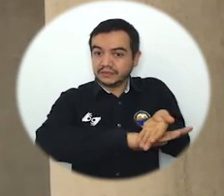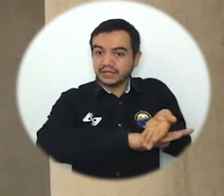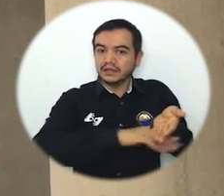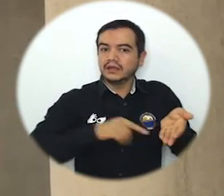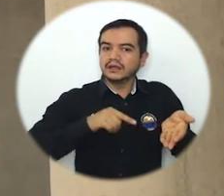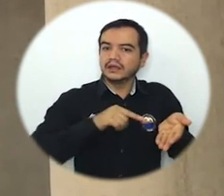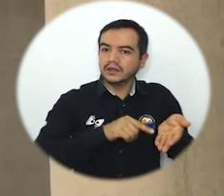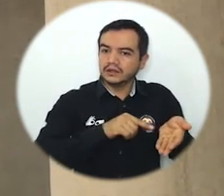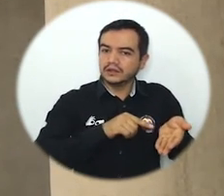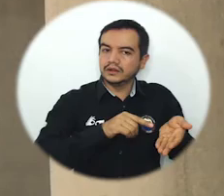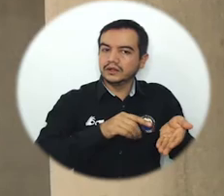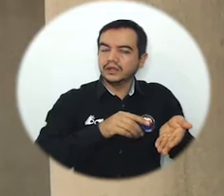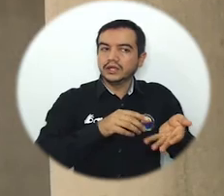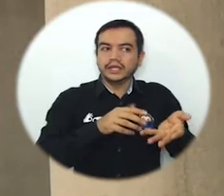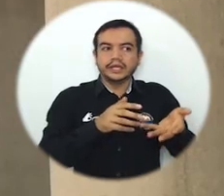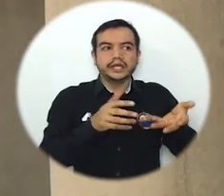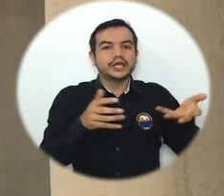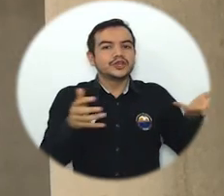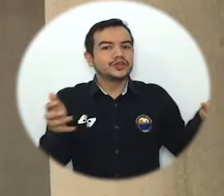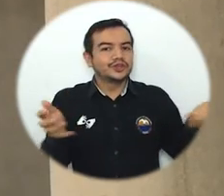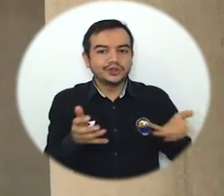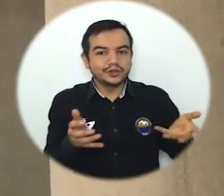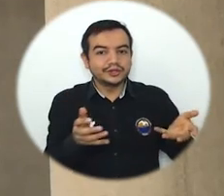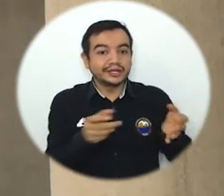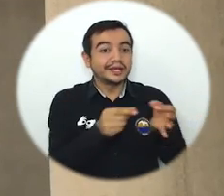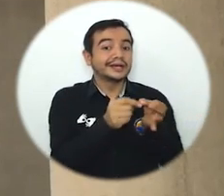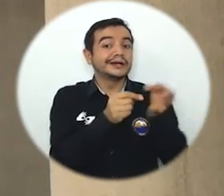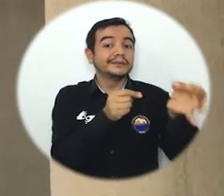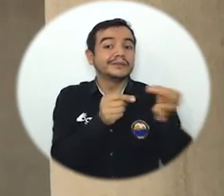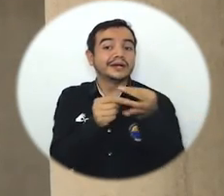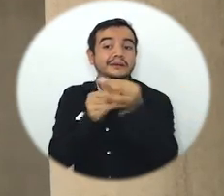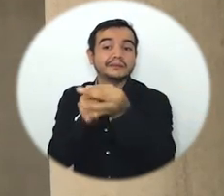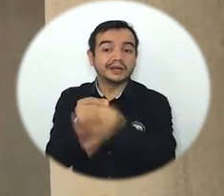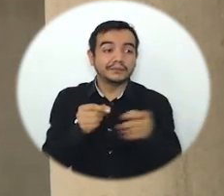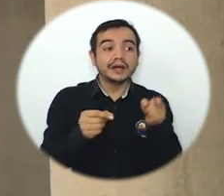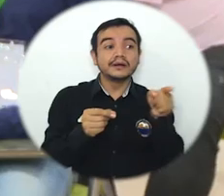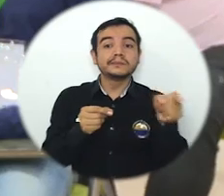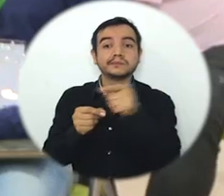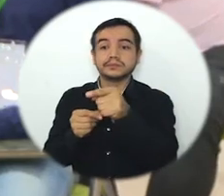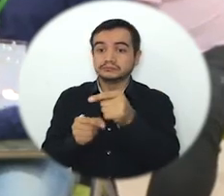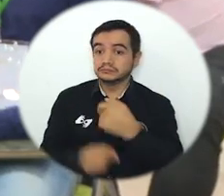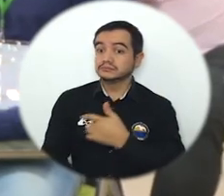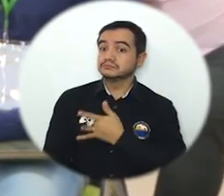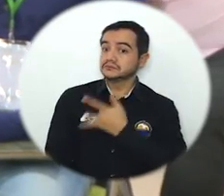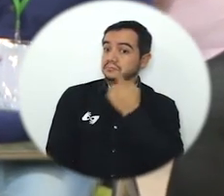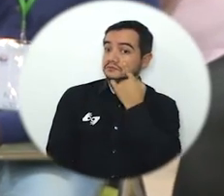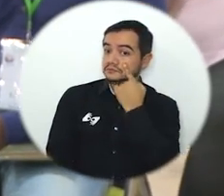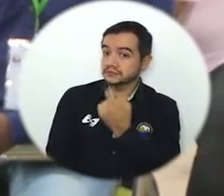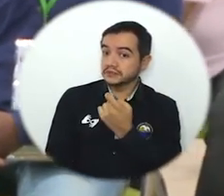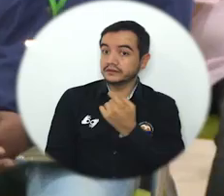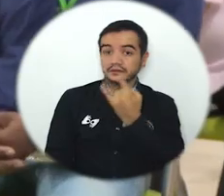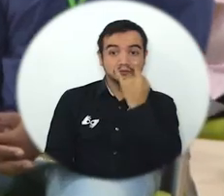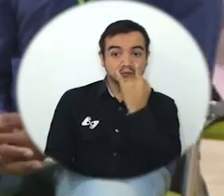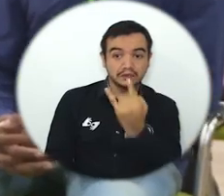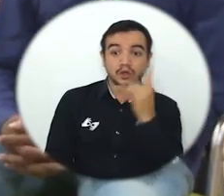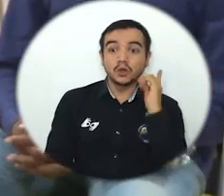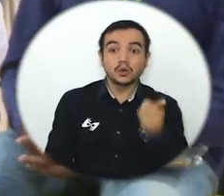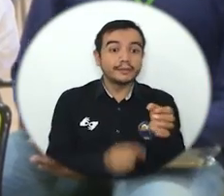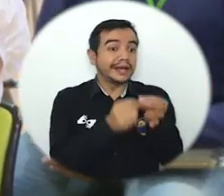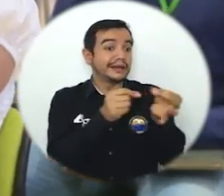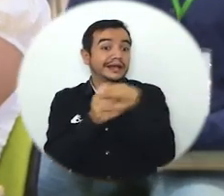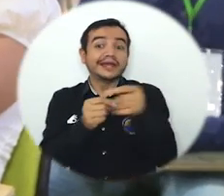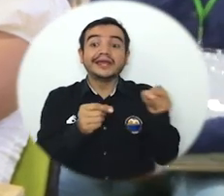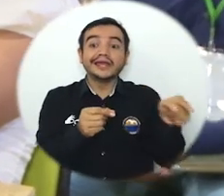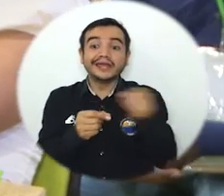que esto que se está planteando se desarrolla en los territorios, porque son las mismas comunidades las que deben